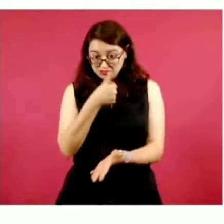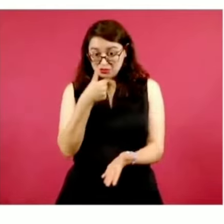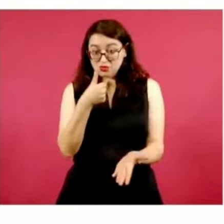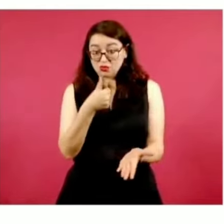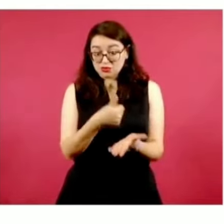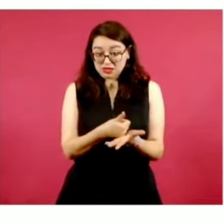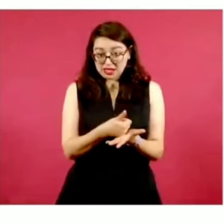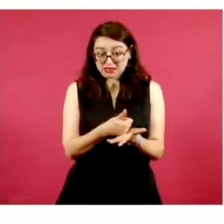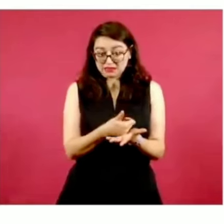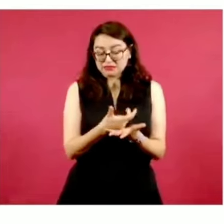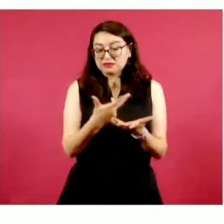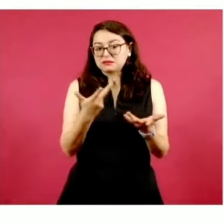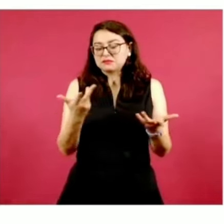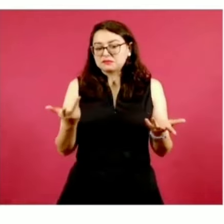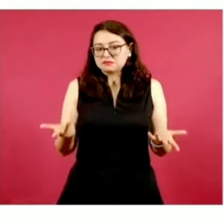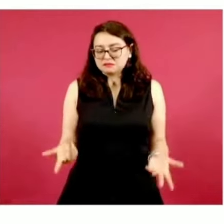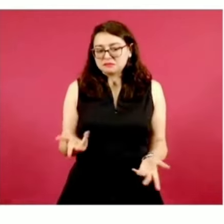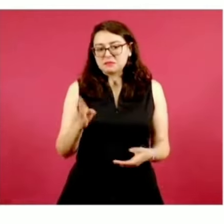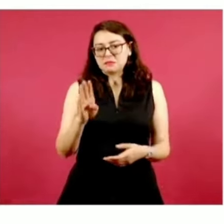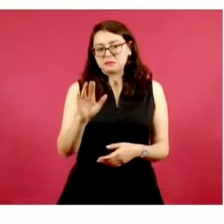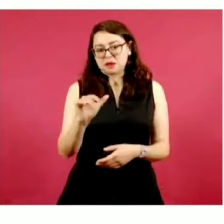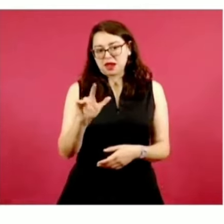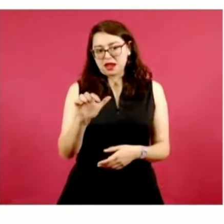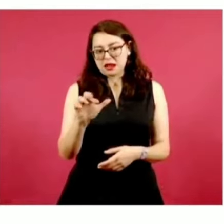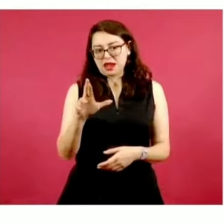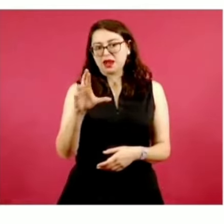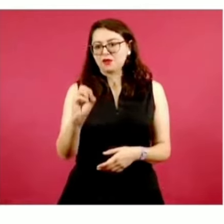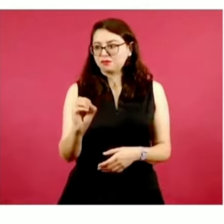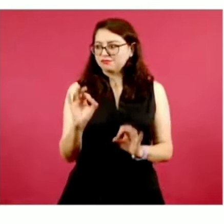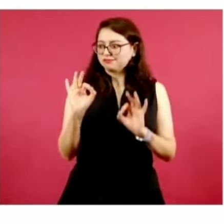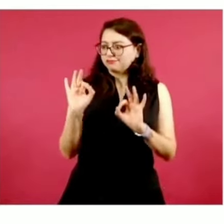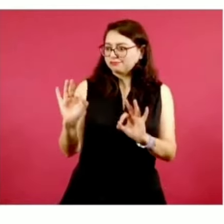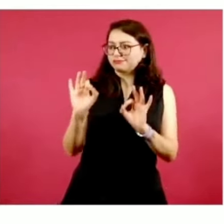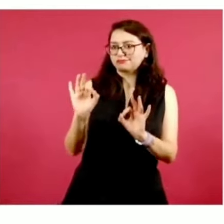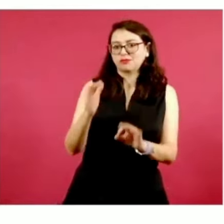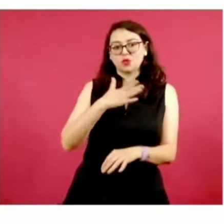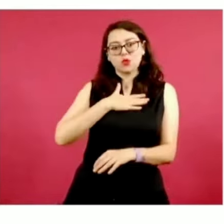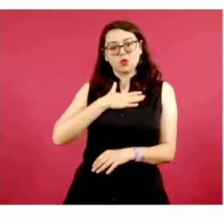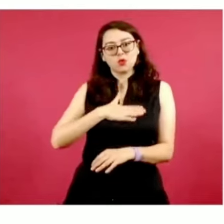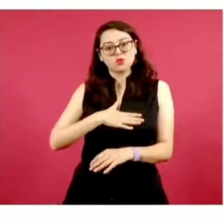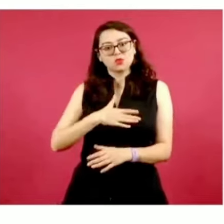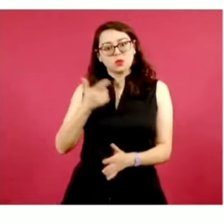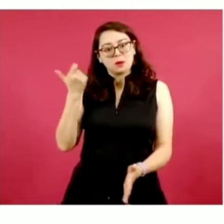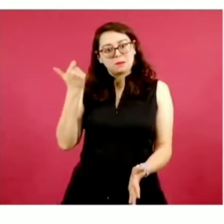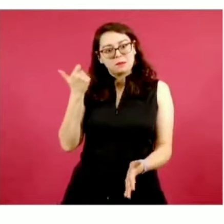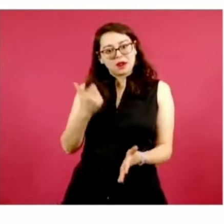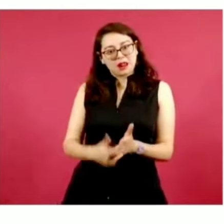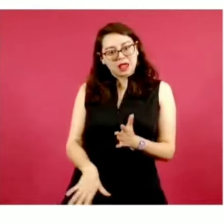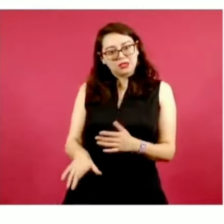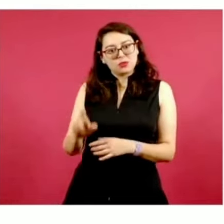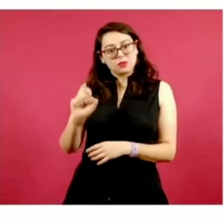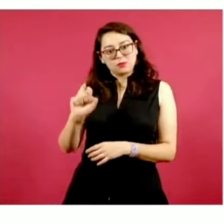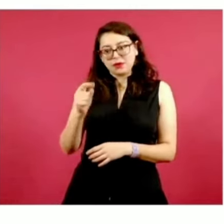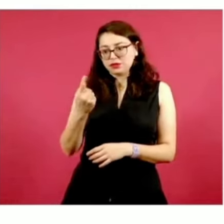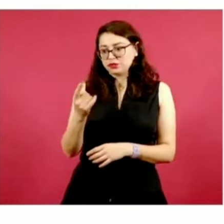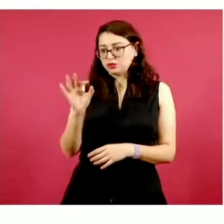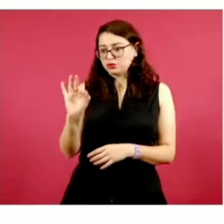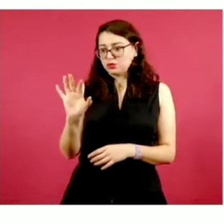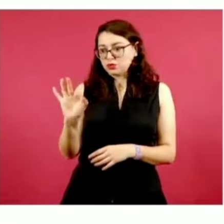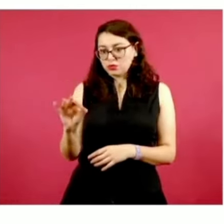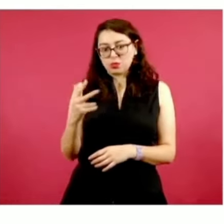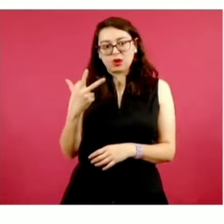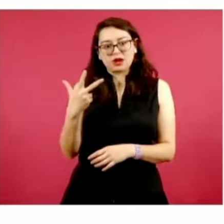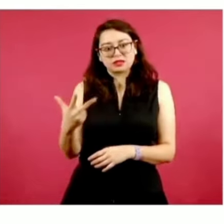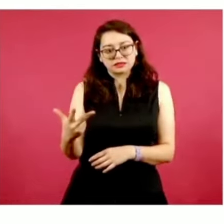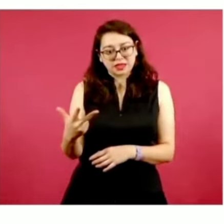adelante nos encontramos con los amigos de Valero que siguen dando buenos precios y por ejemplo en la avenida Eloy bazos